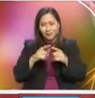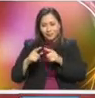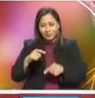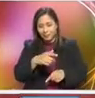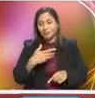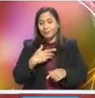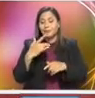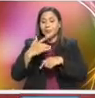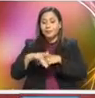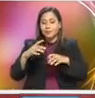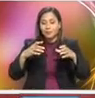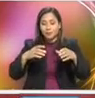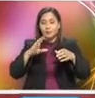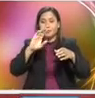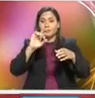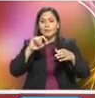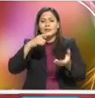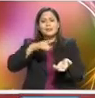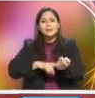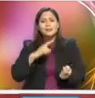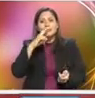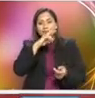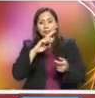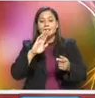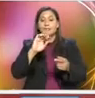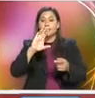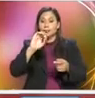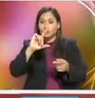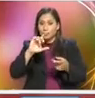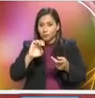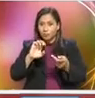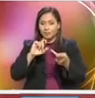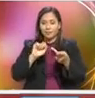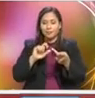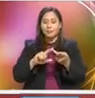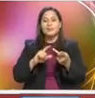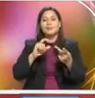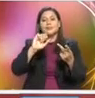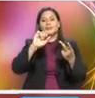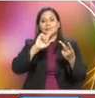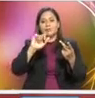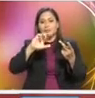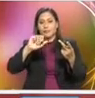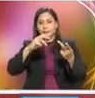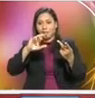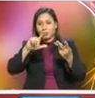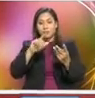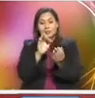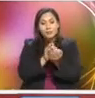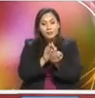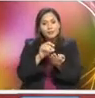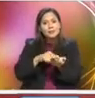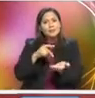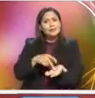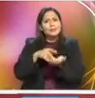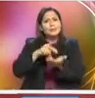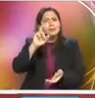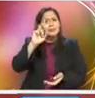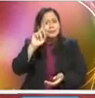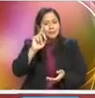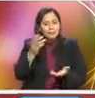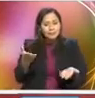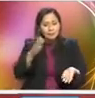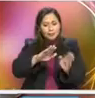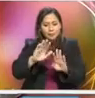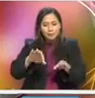los quesos de bola rellenos de crema, los bocoles, el gigantesco zacahuil, un tamal que puede pesar hasta 30 kilos, envuelto